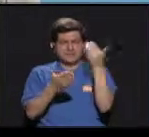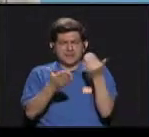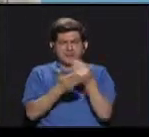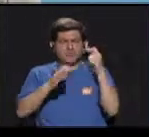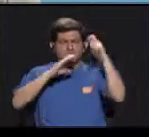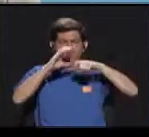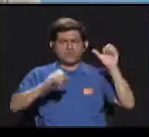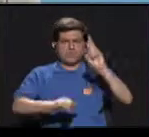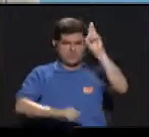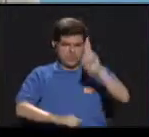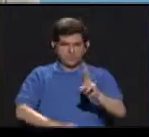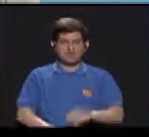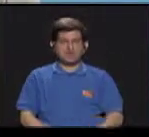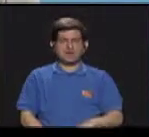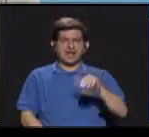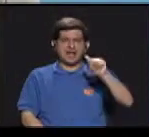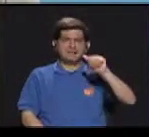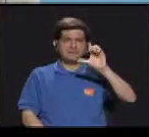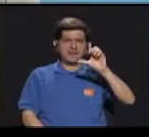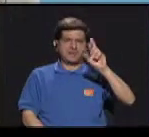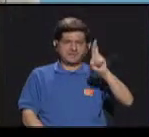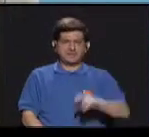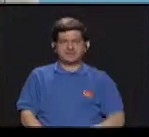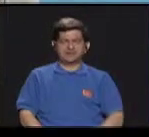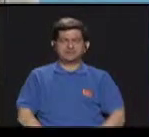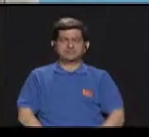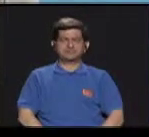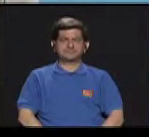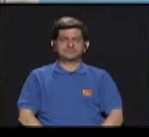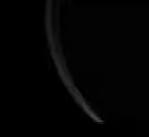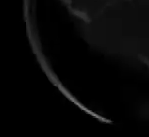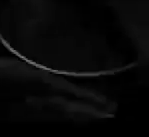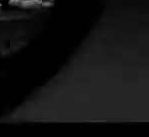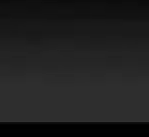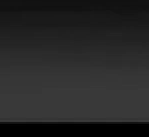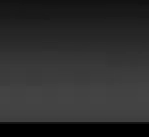cine costarricense. Alfredo Catania en Eulalia.